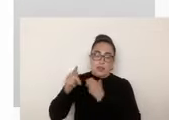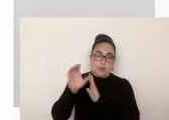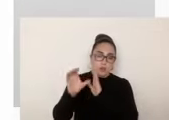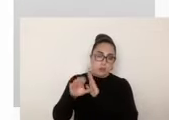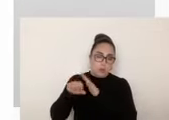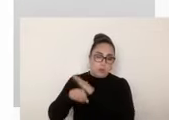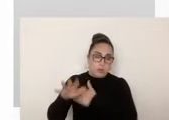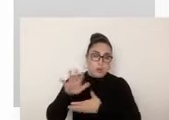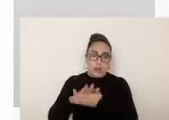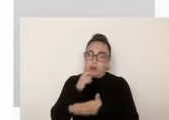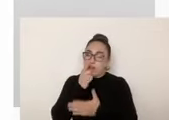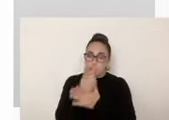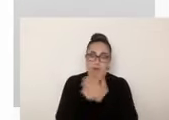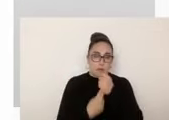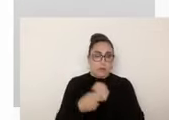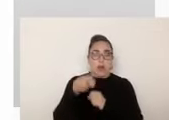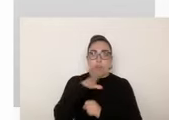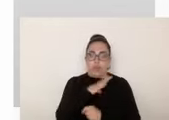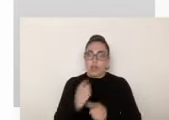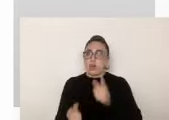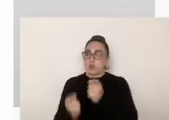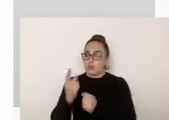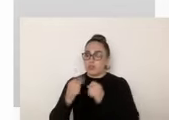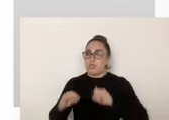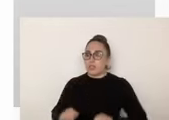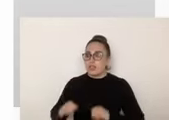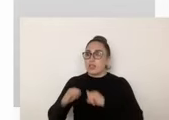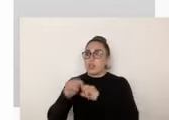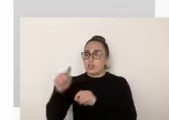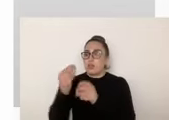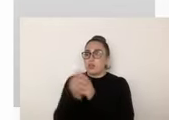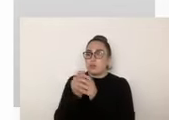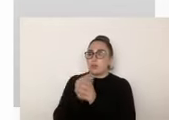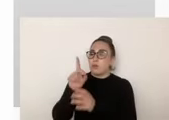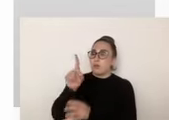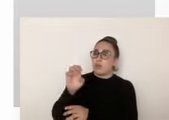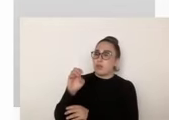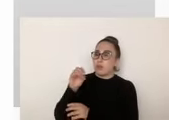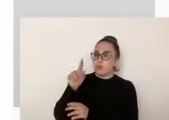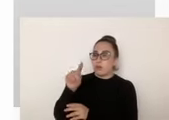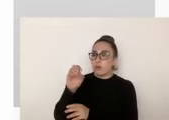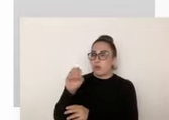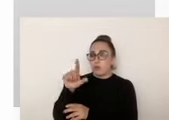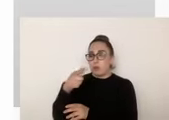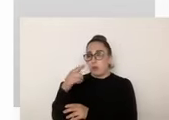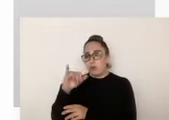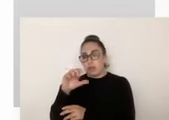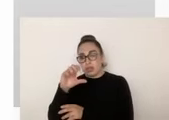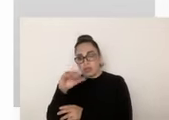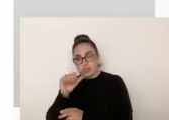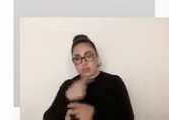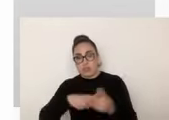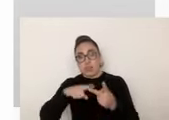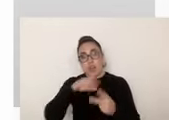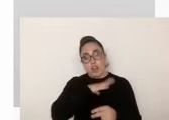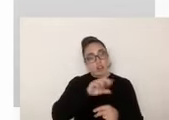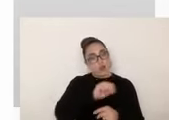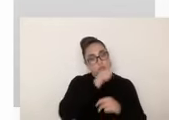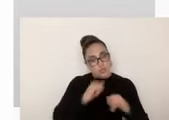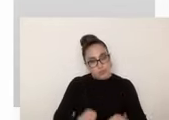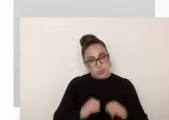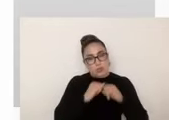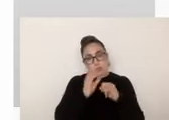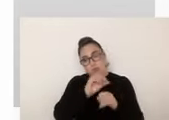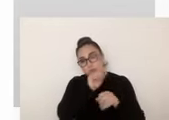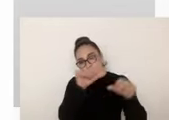Tenemos instituciones que claramente son deontológicas, pero también tenemos el estado de necesidad, que no puede ser una entidad más consecuencialista. Por